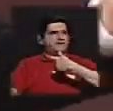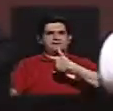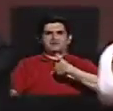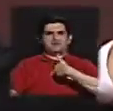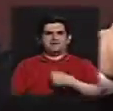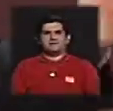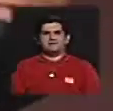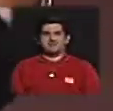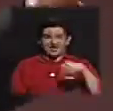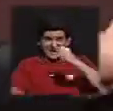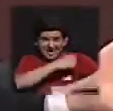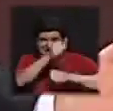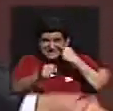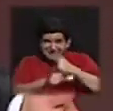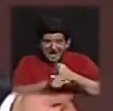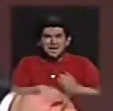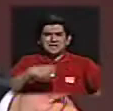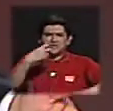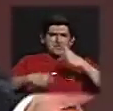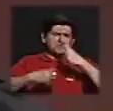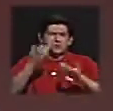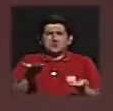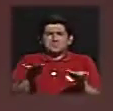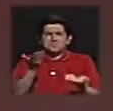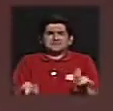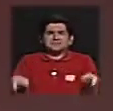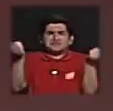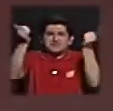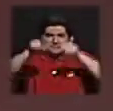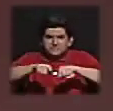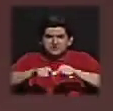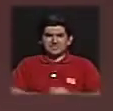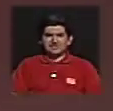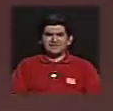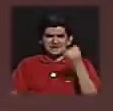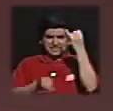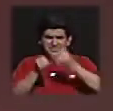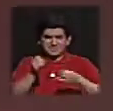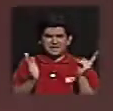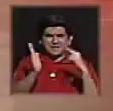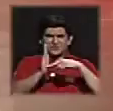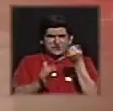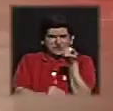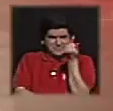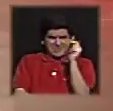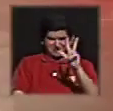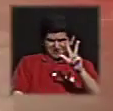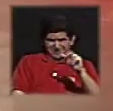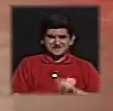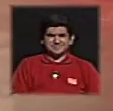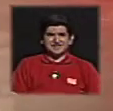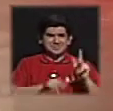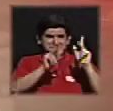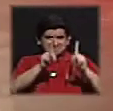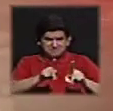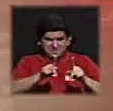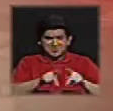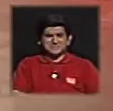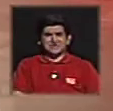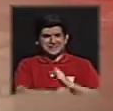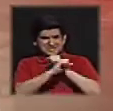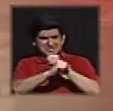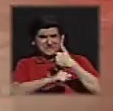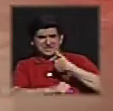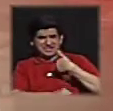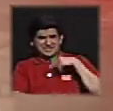en este año, con las complicaciones que puede haber, para terminar el 2013, la gente les pueda garantizar a la